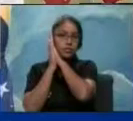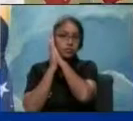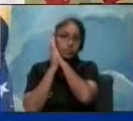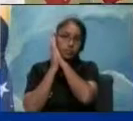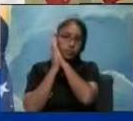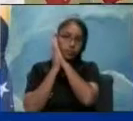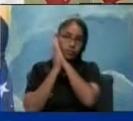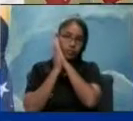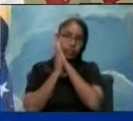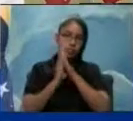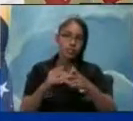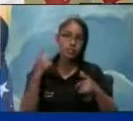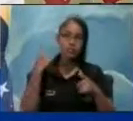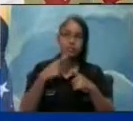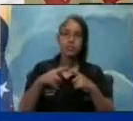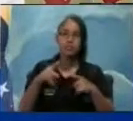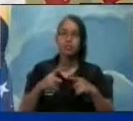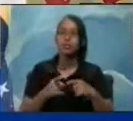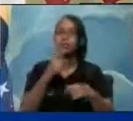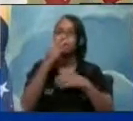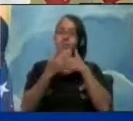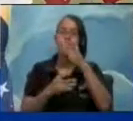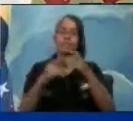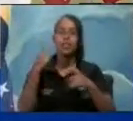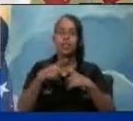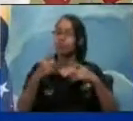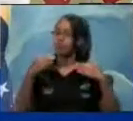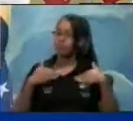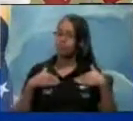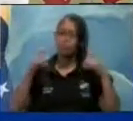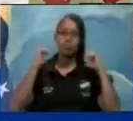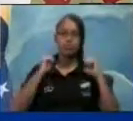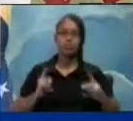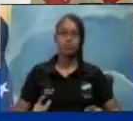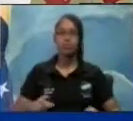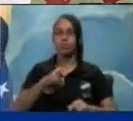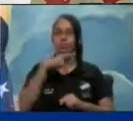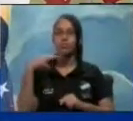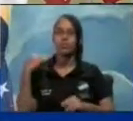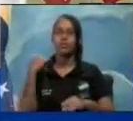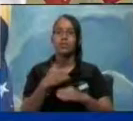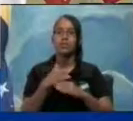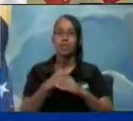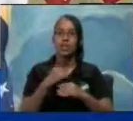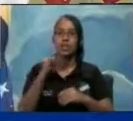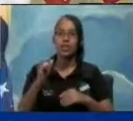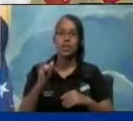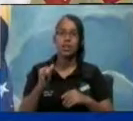como un roncador. Yo ronco allí, mis amados hermanos, como un tractor. Y